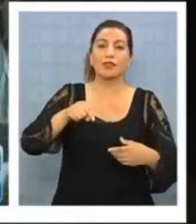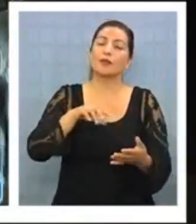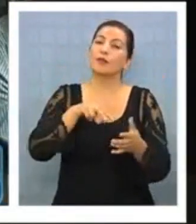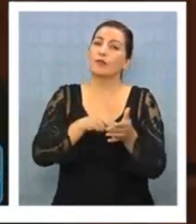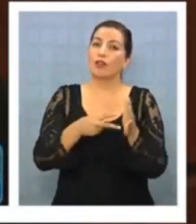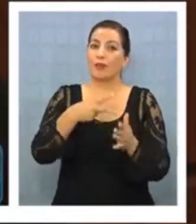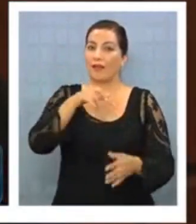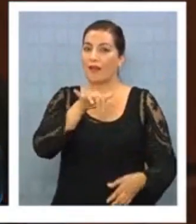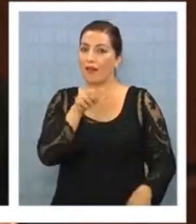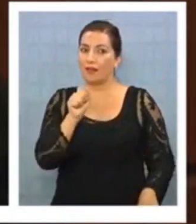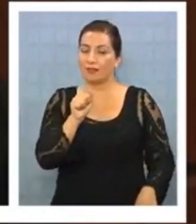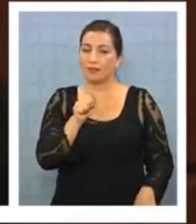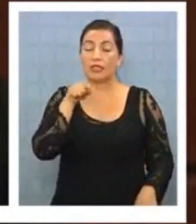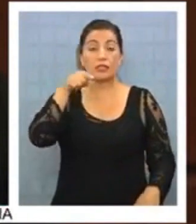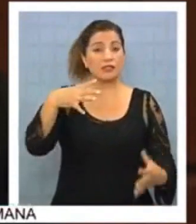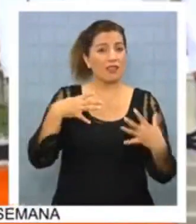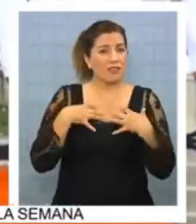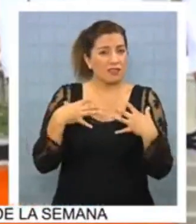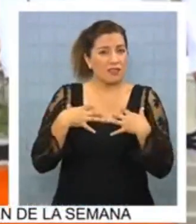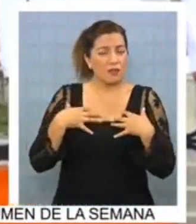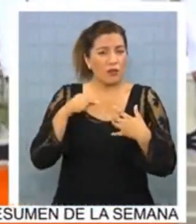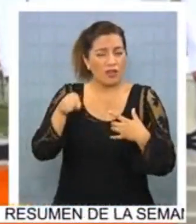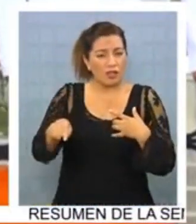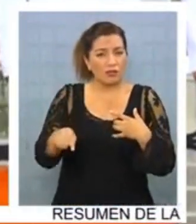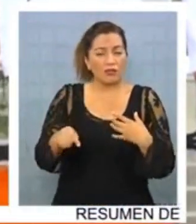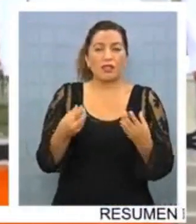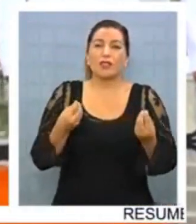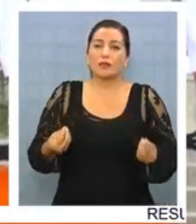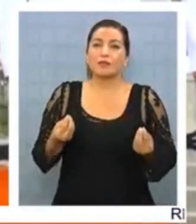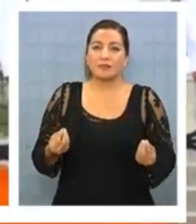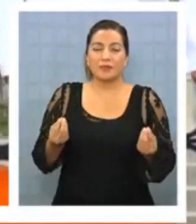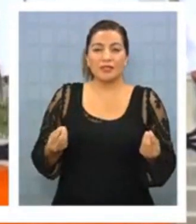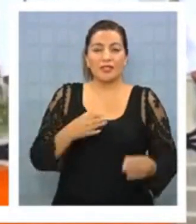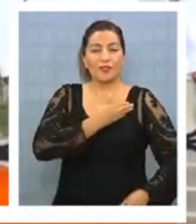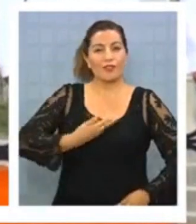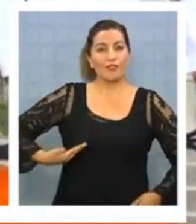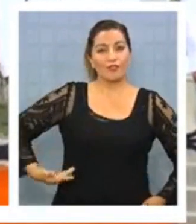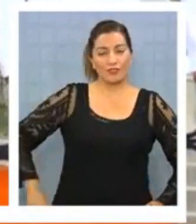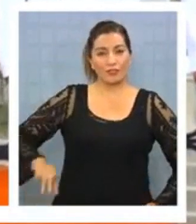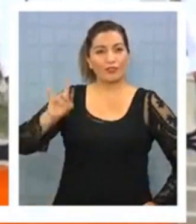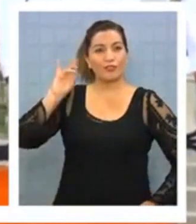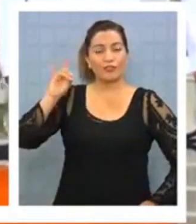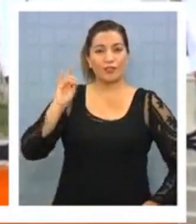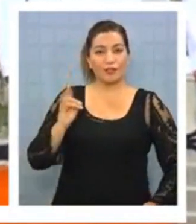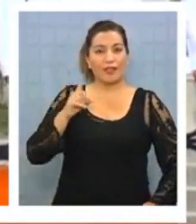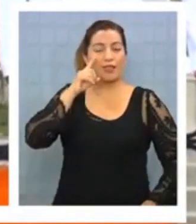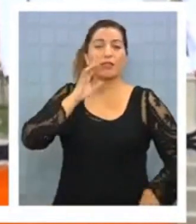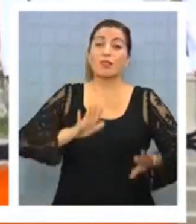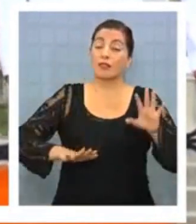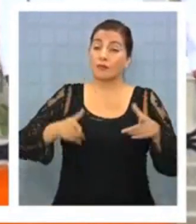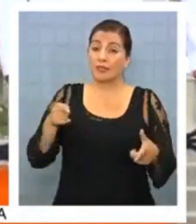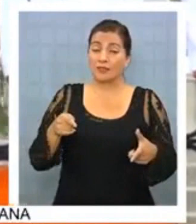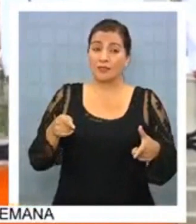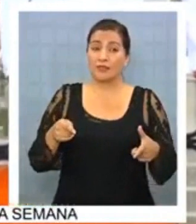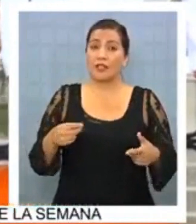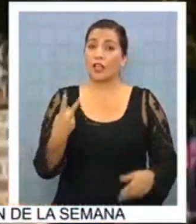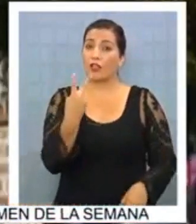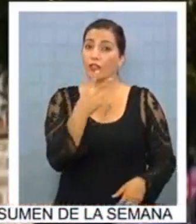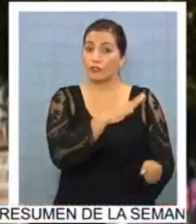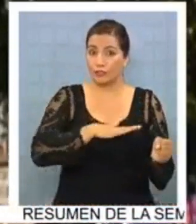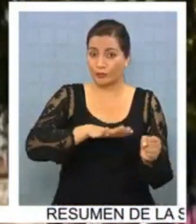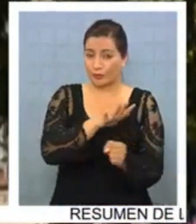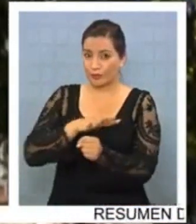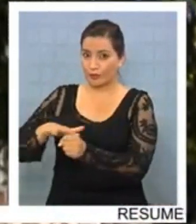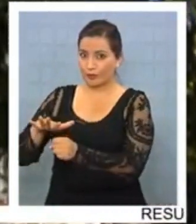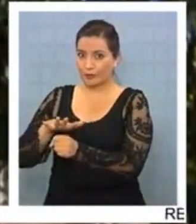en La Haya. El temor se basa en las medidas que podría tomar el gobierno boliviano dependiendo del devenir de ambas